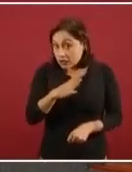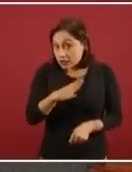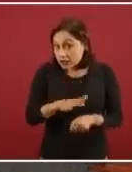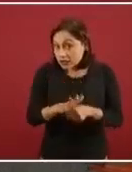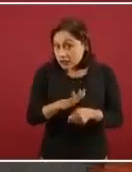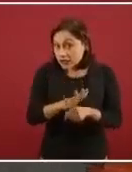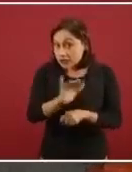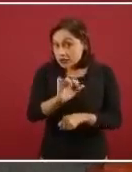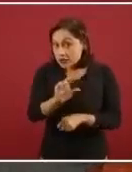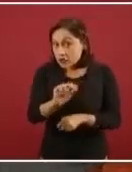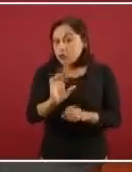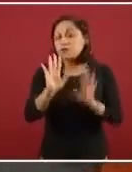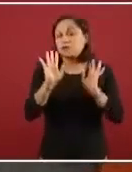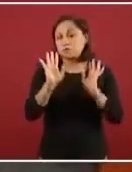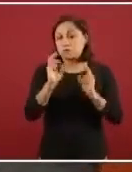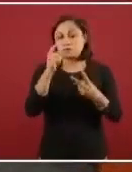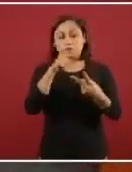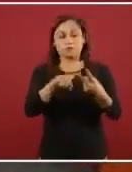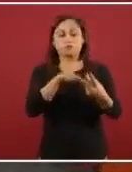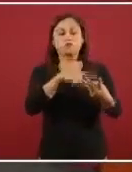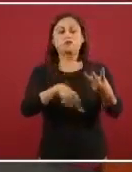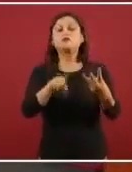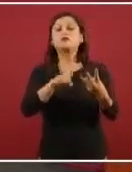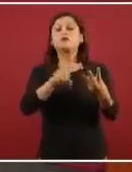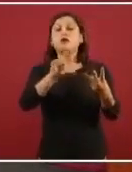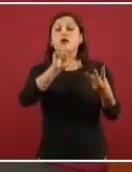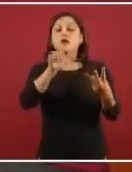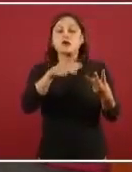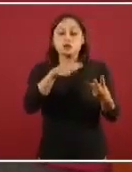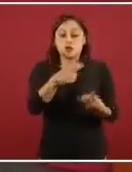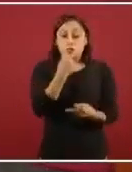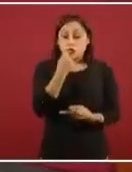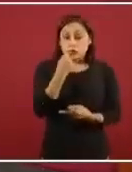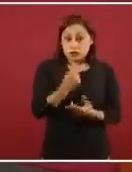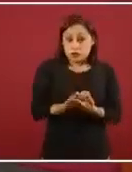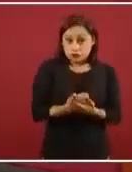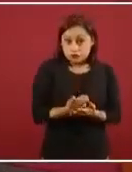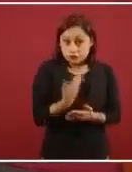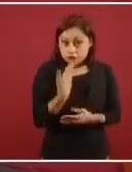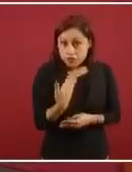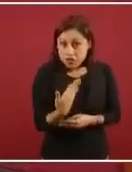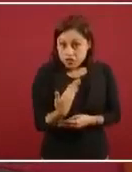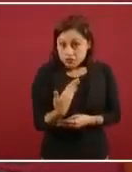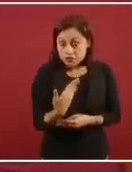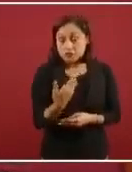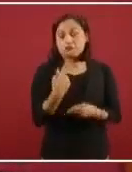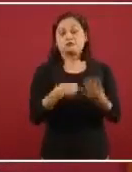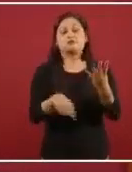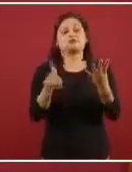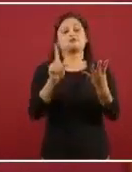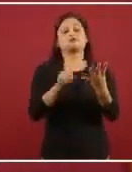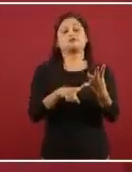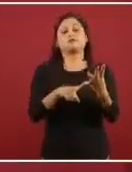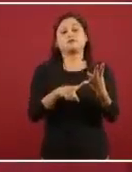suficientes, si ganan bien los policías, si